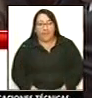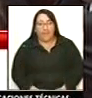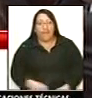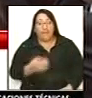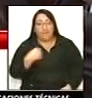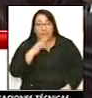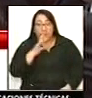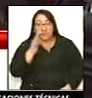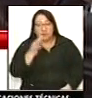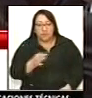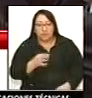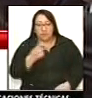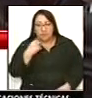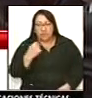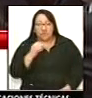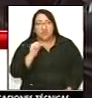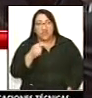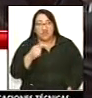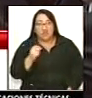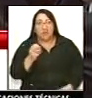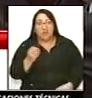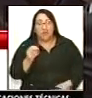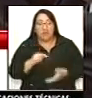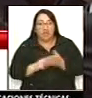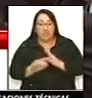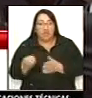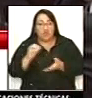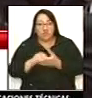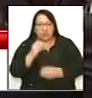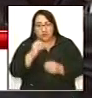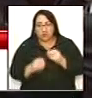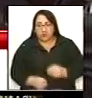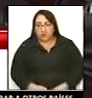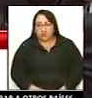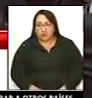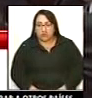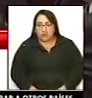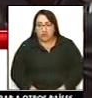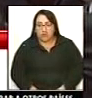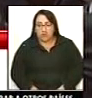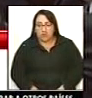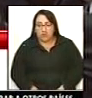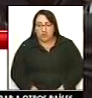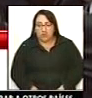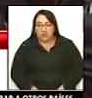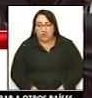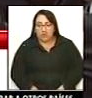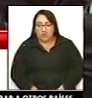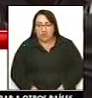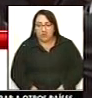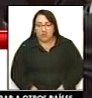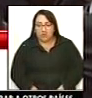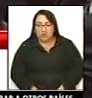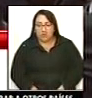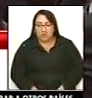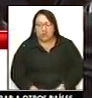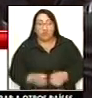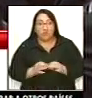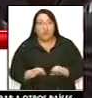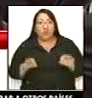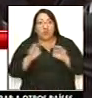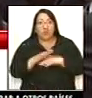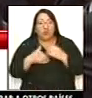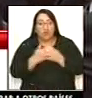lo dijo el señor Schack, porque implica una modificación presupuestal importante. Y hacer reformas de política